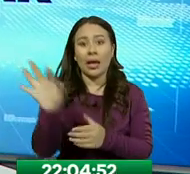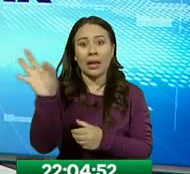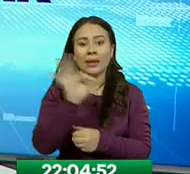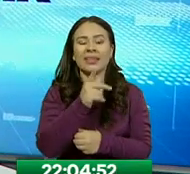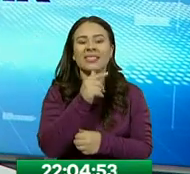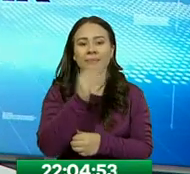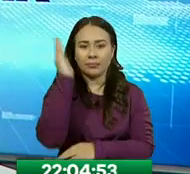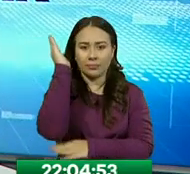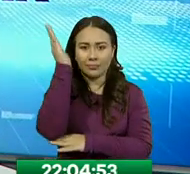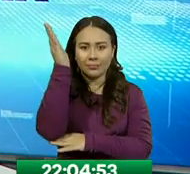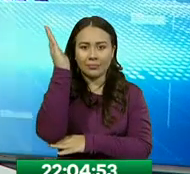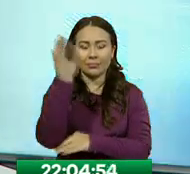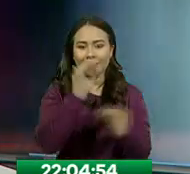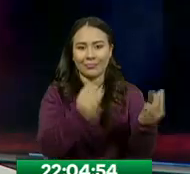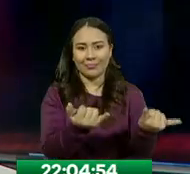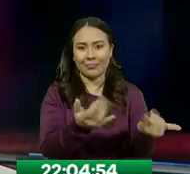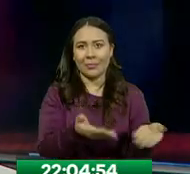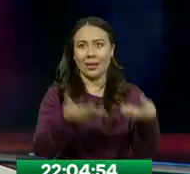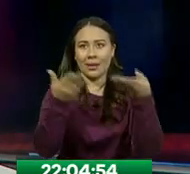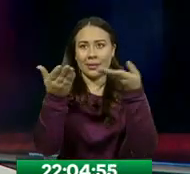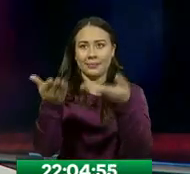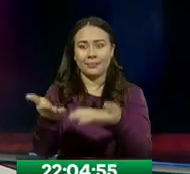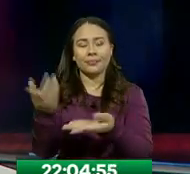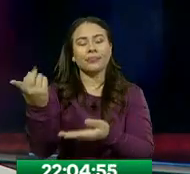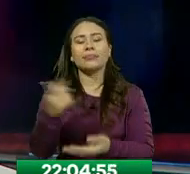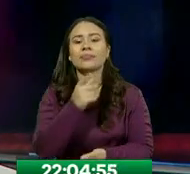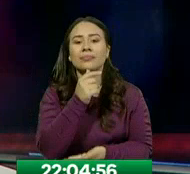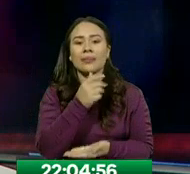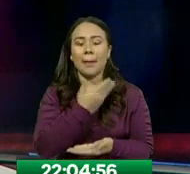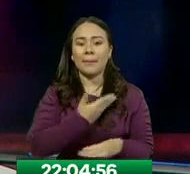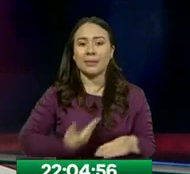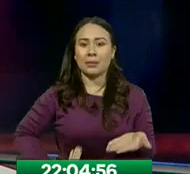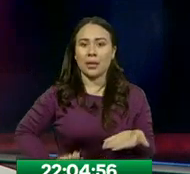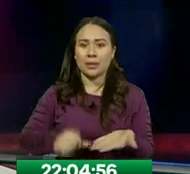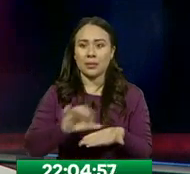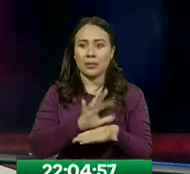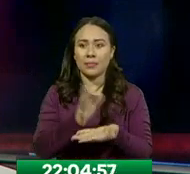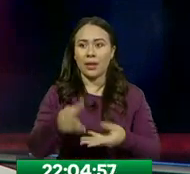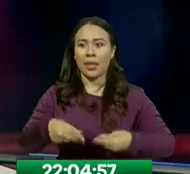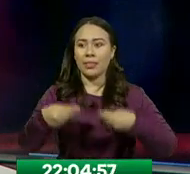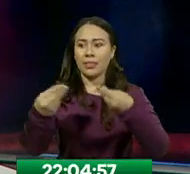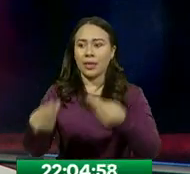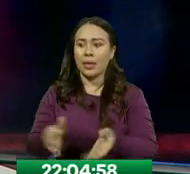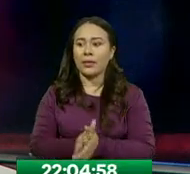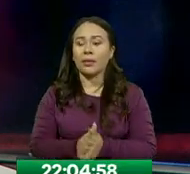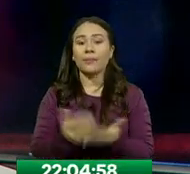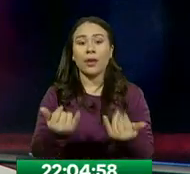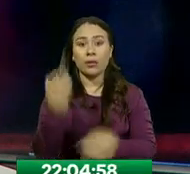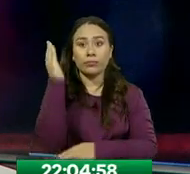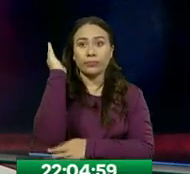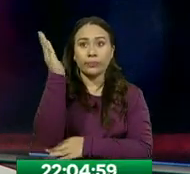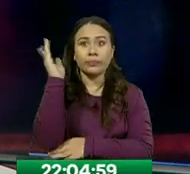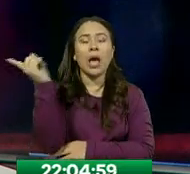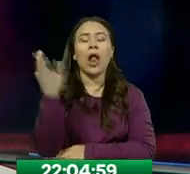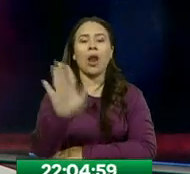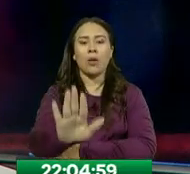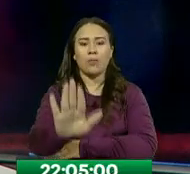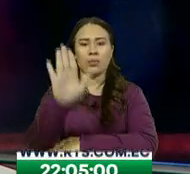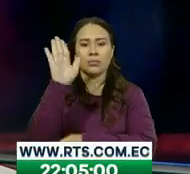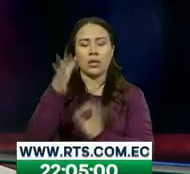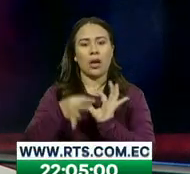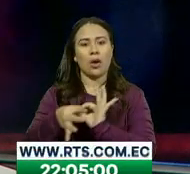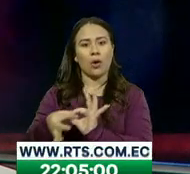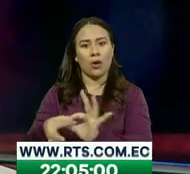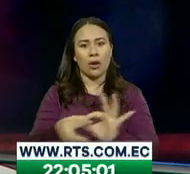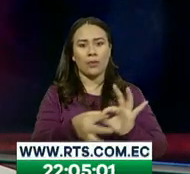Otto Sonnenholzner fue posesionado oficialmente por la Asamblea. En su discurso, el nuevo segundo mandatario se comprometió a